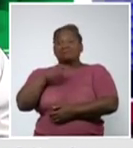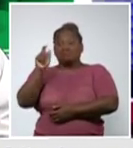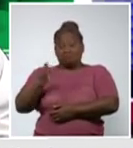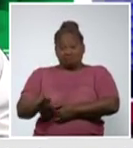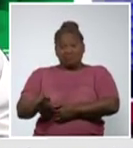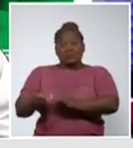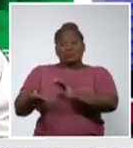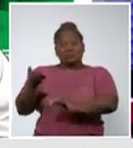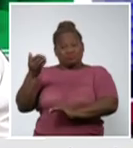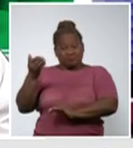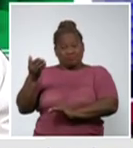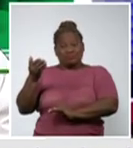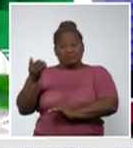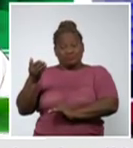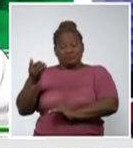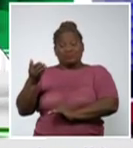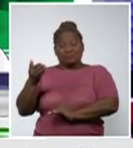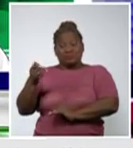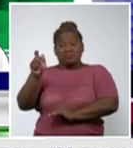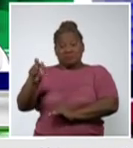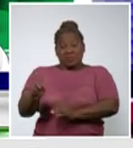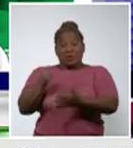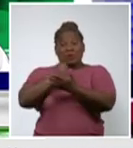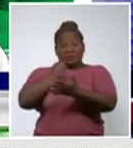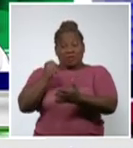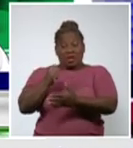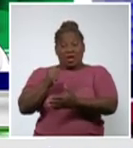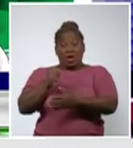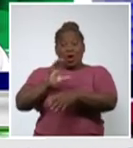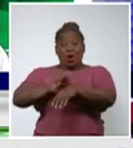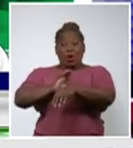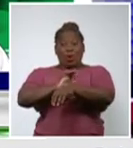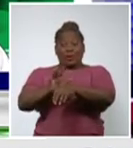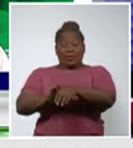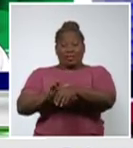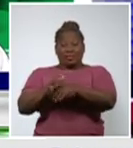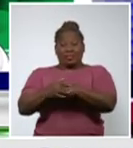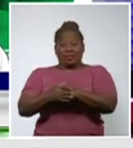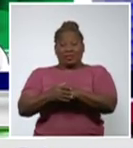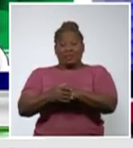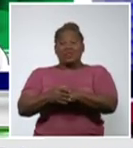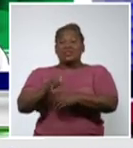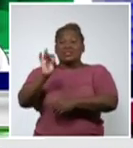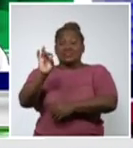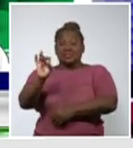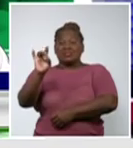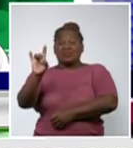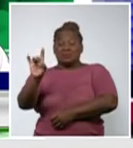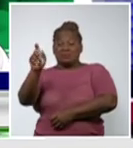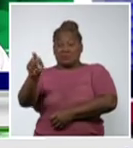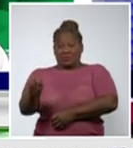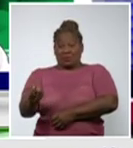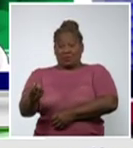de pacientes diagnosticados con COVID. Estamos hablando de 76